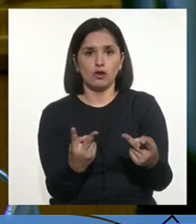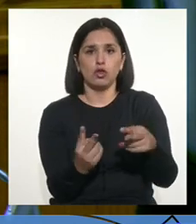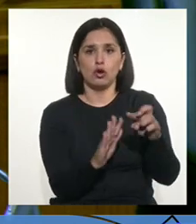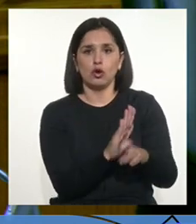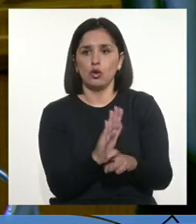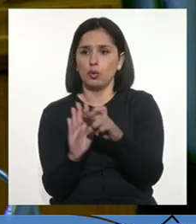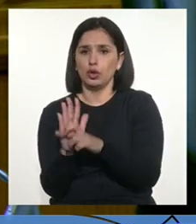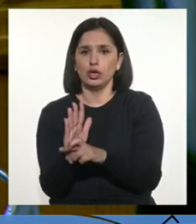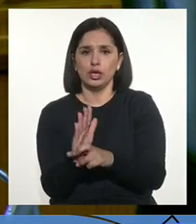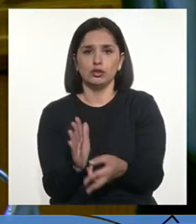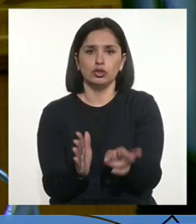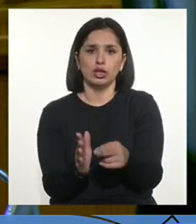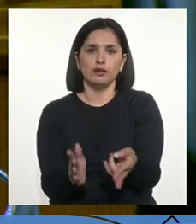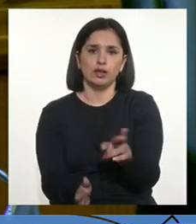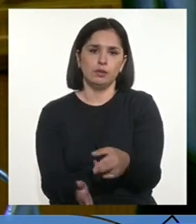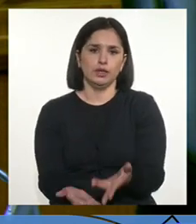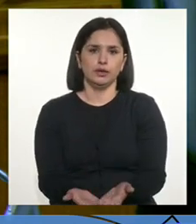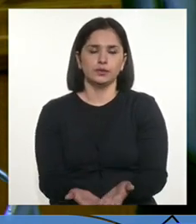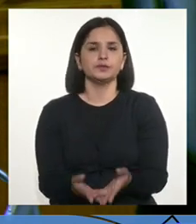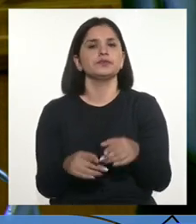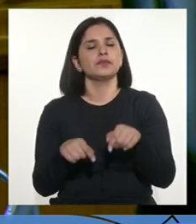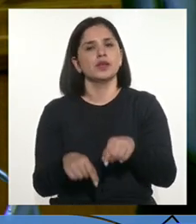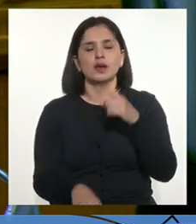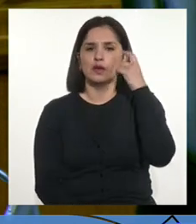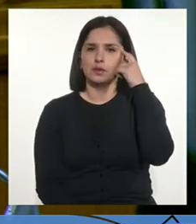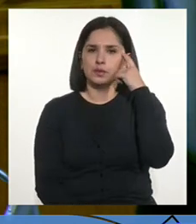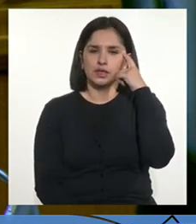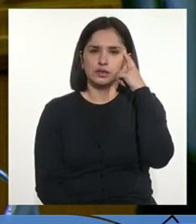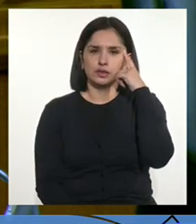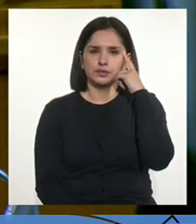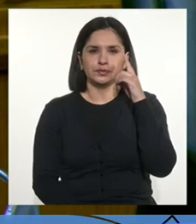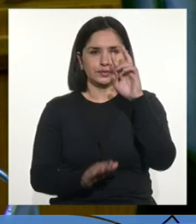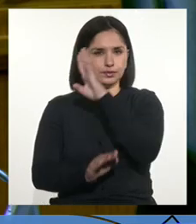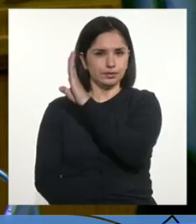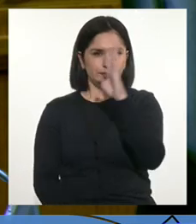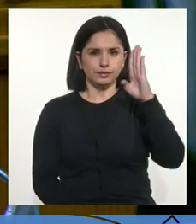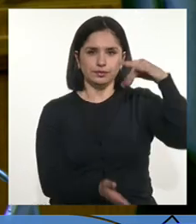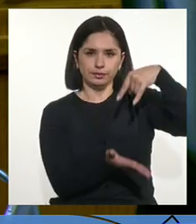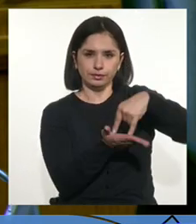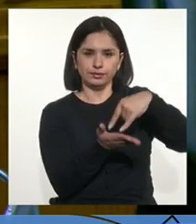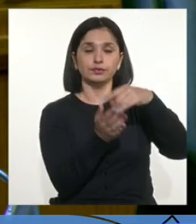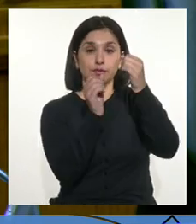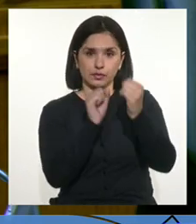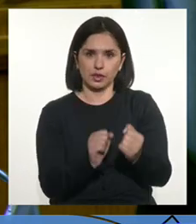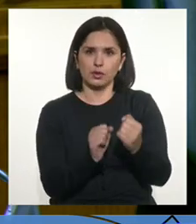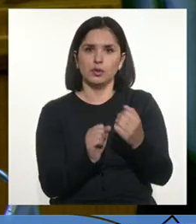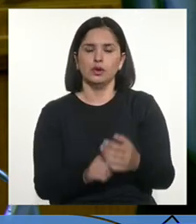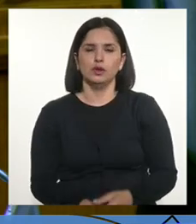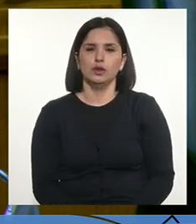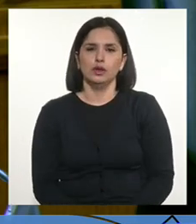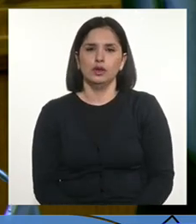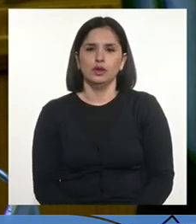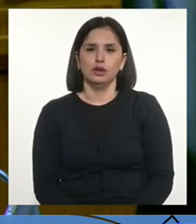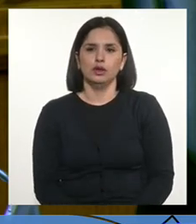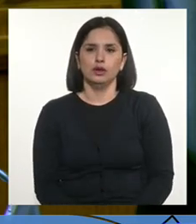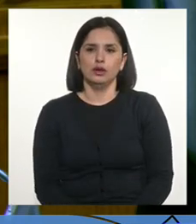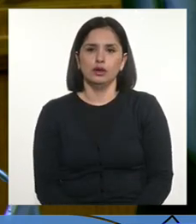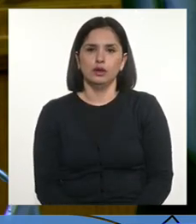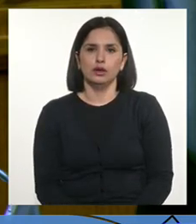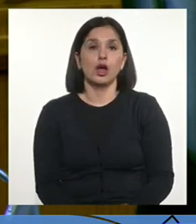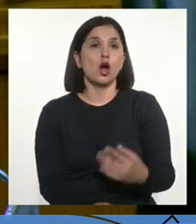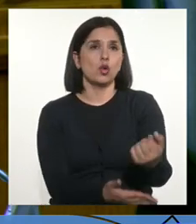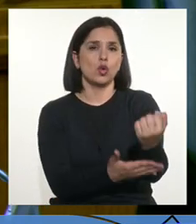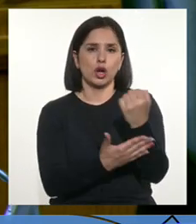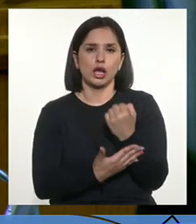de nuevo y en ese sentido señor presidente creo que la biblioteca podría ser también en eso quizá un